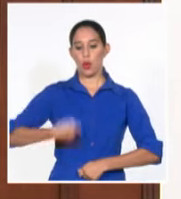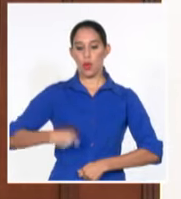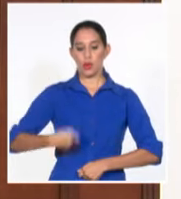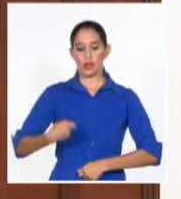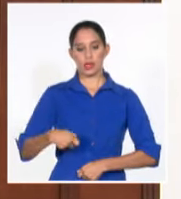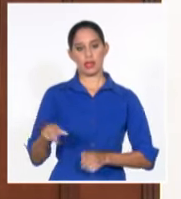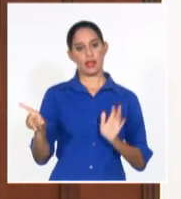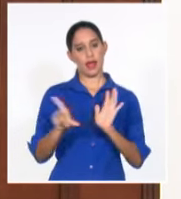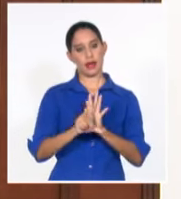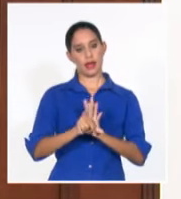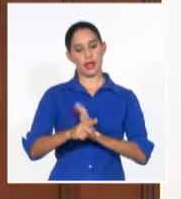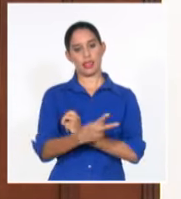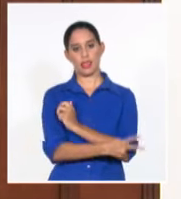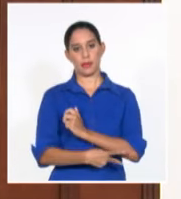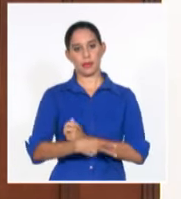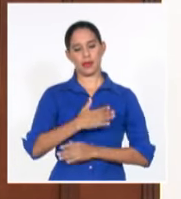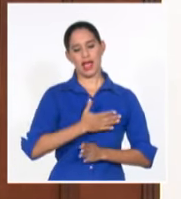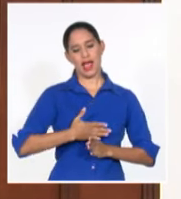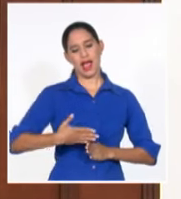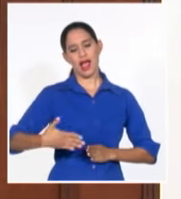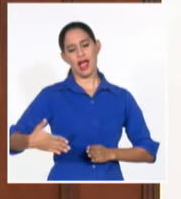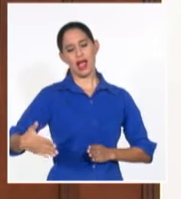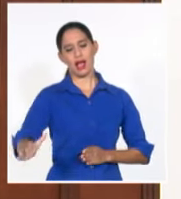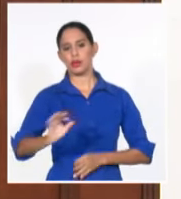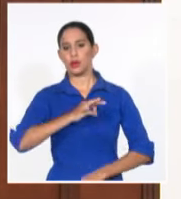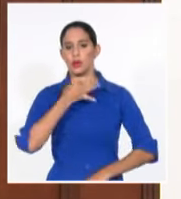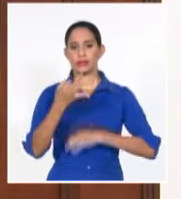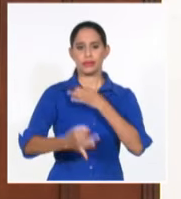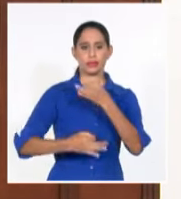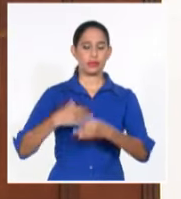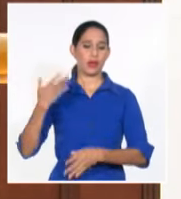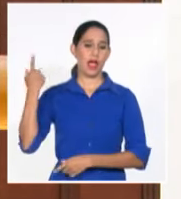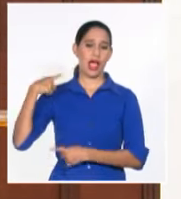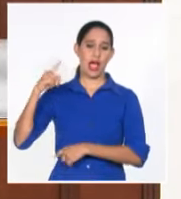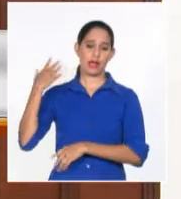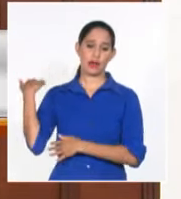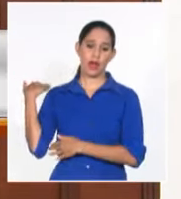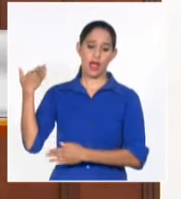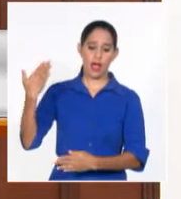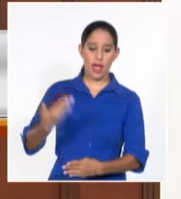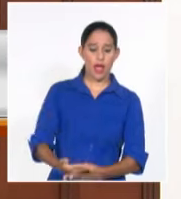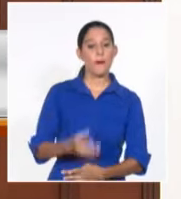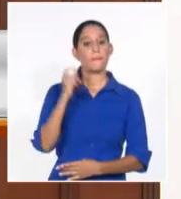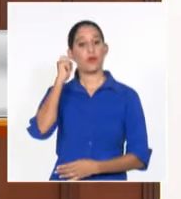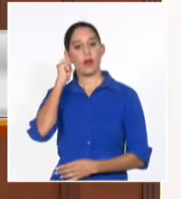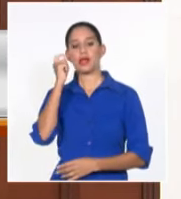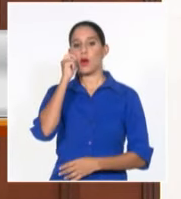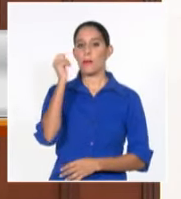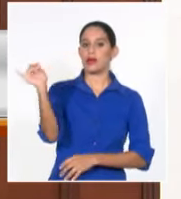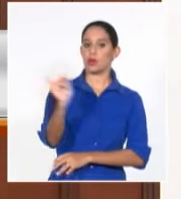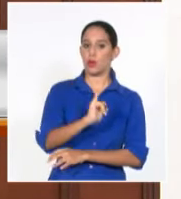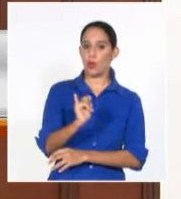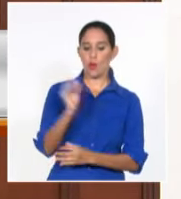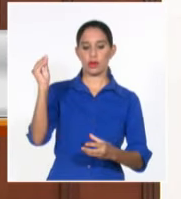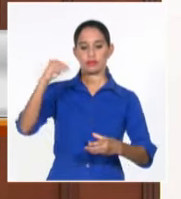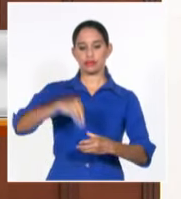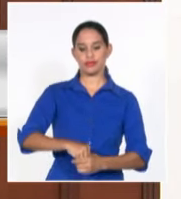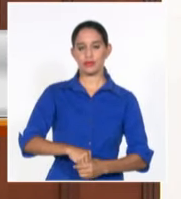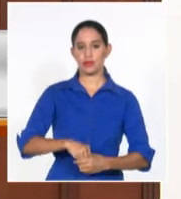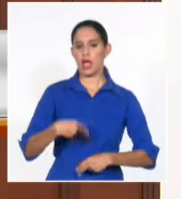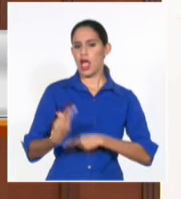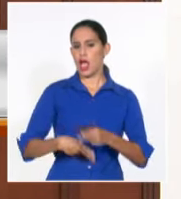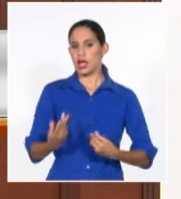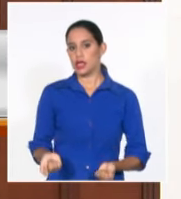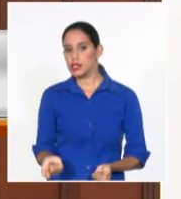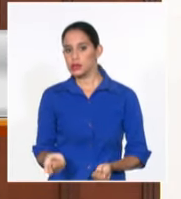nación. A lo largo de todos estos años, los hombres y mujeres de estos órganos militares de justicia han actuado inspirados en